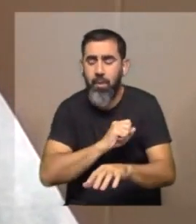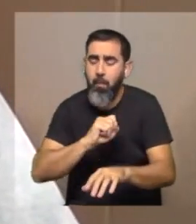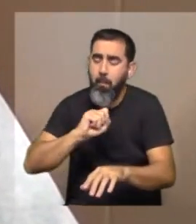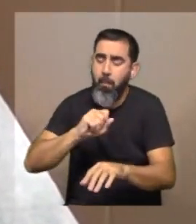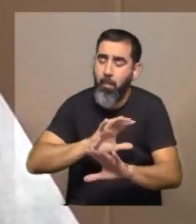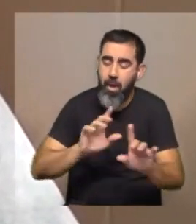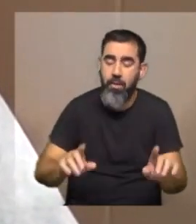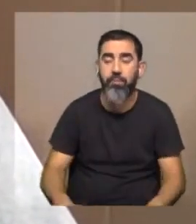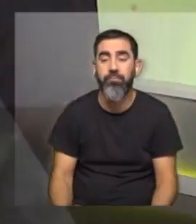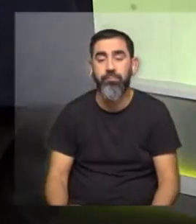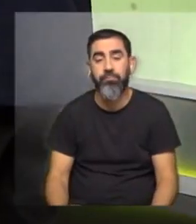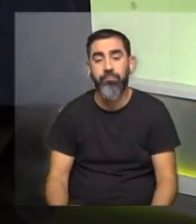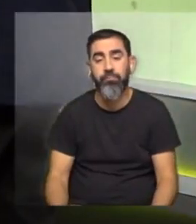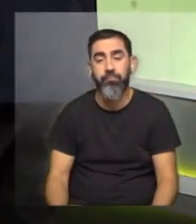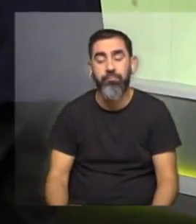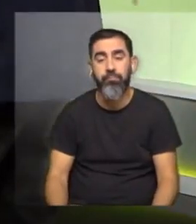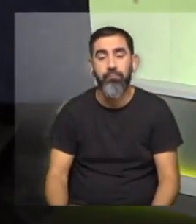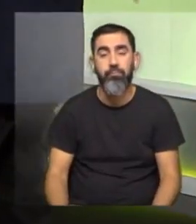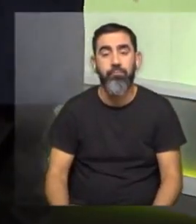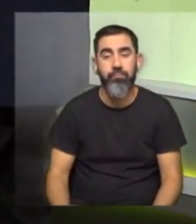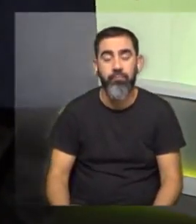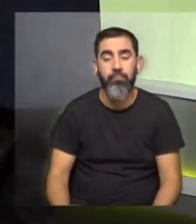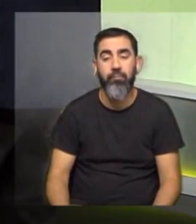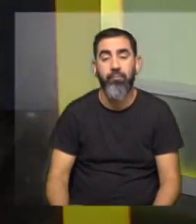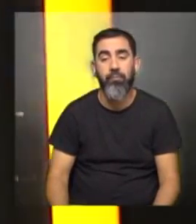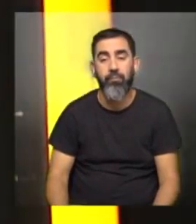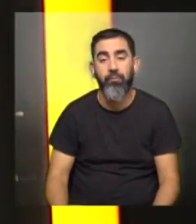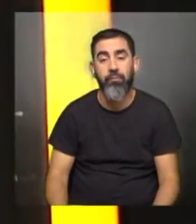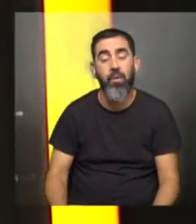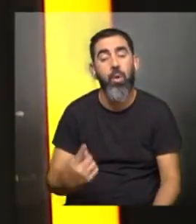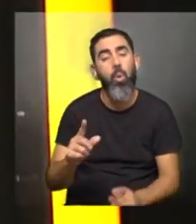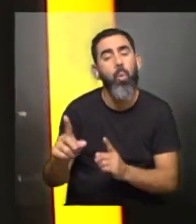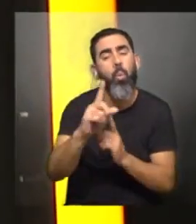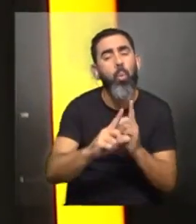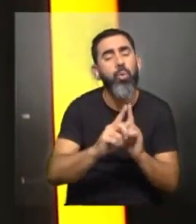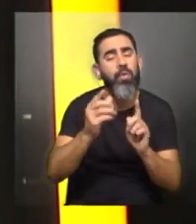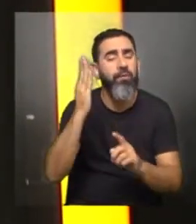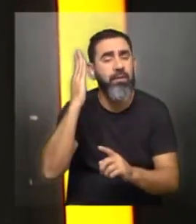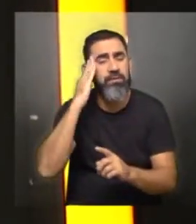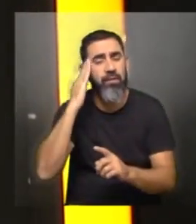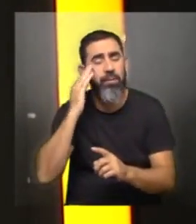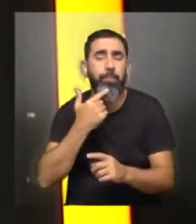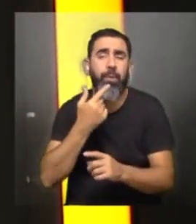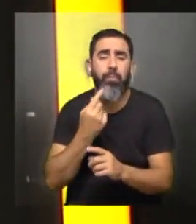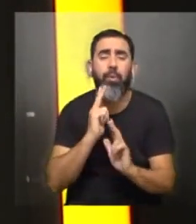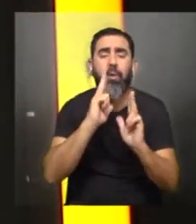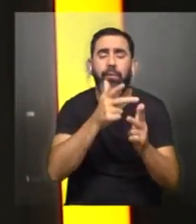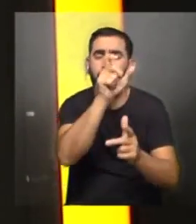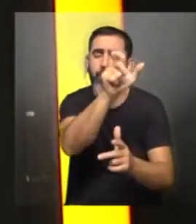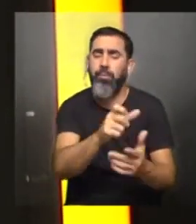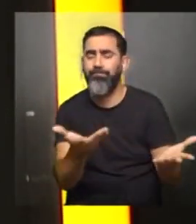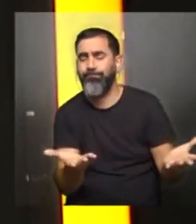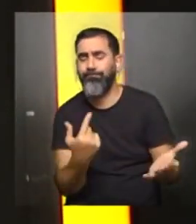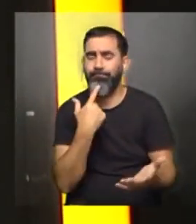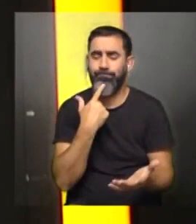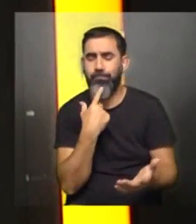presión arterial. La última, doctor Sandoya, y sobre esto mismo, ¿hay algo que el usuario debería saber como para decirle al profesional o que